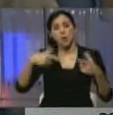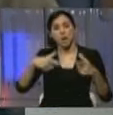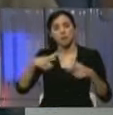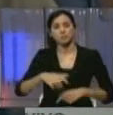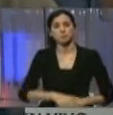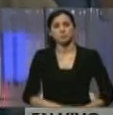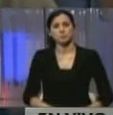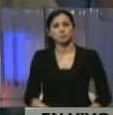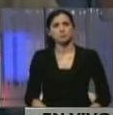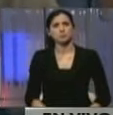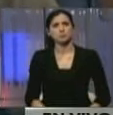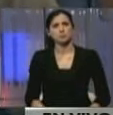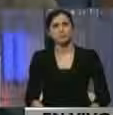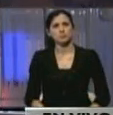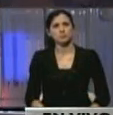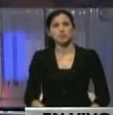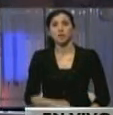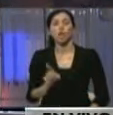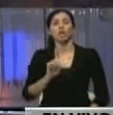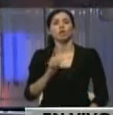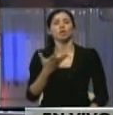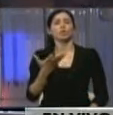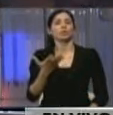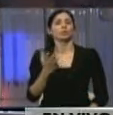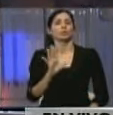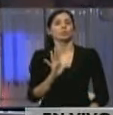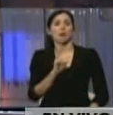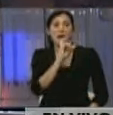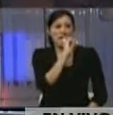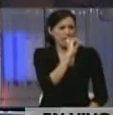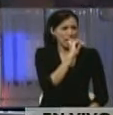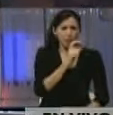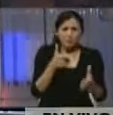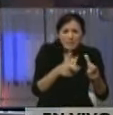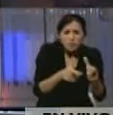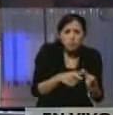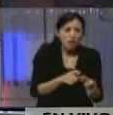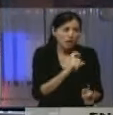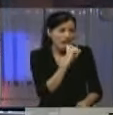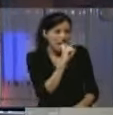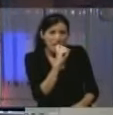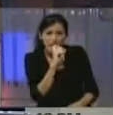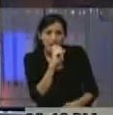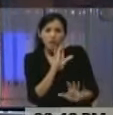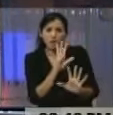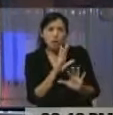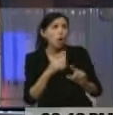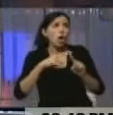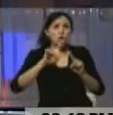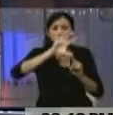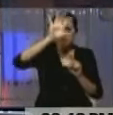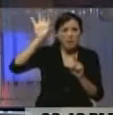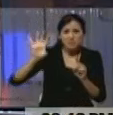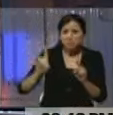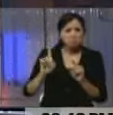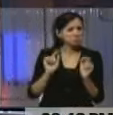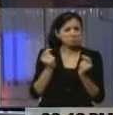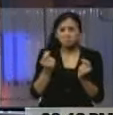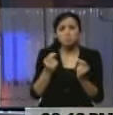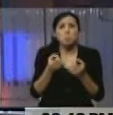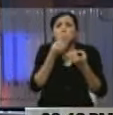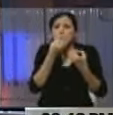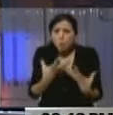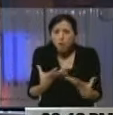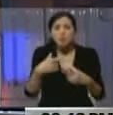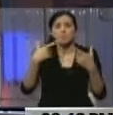No, bueno, no le envidia a ninguna película del mundo entero. Quiero